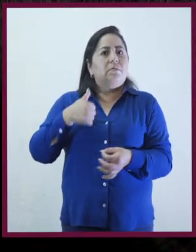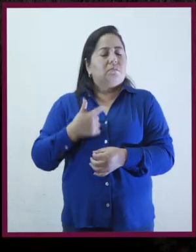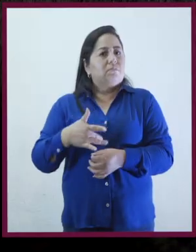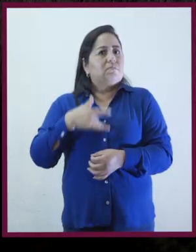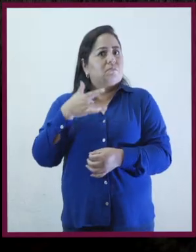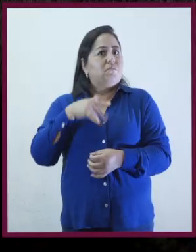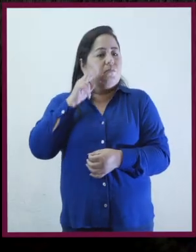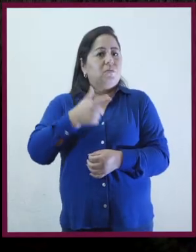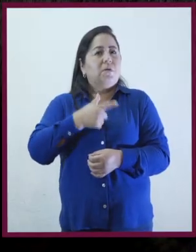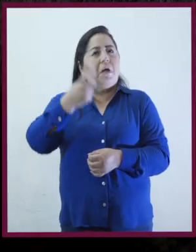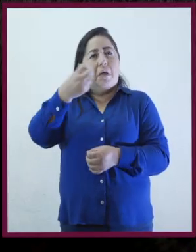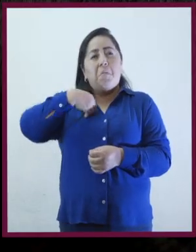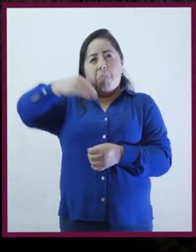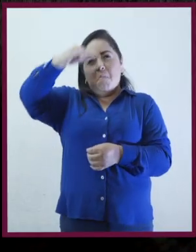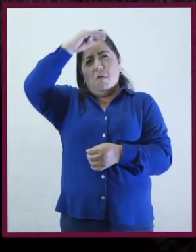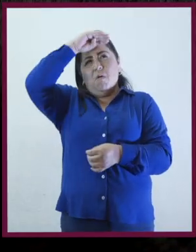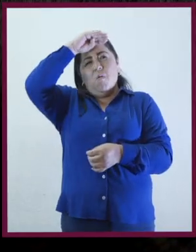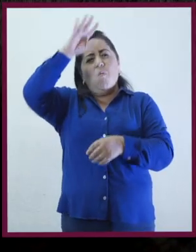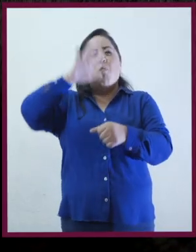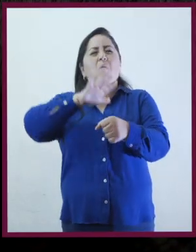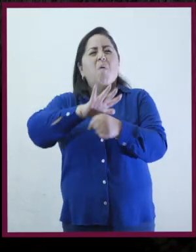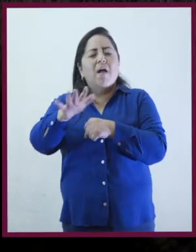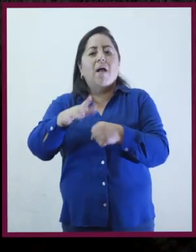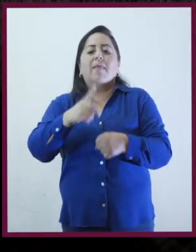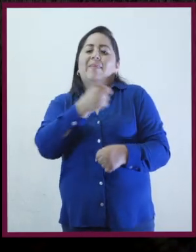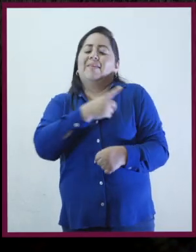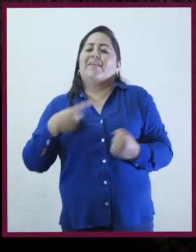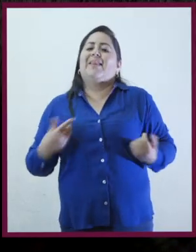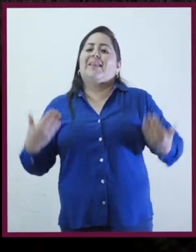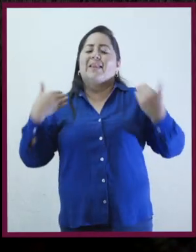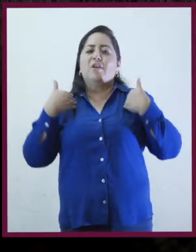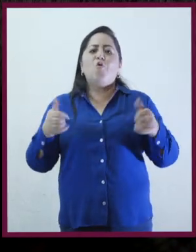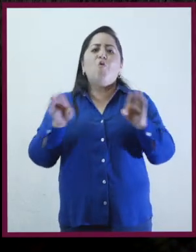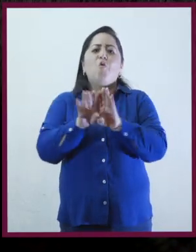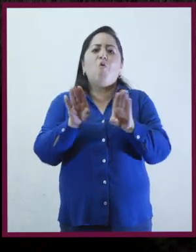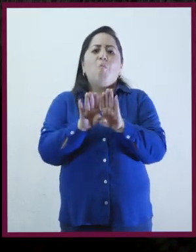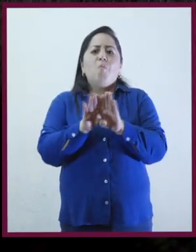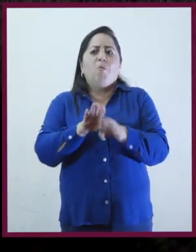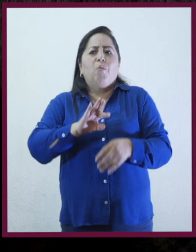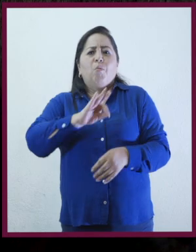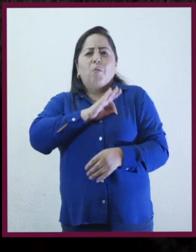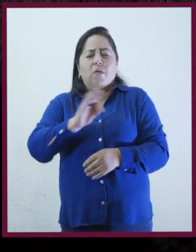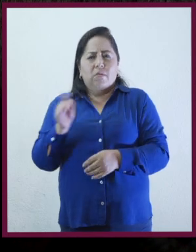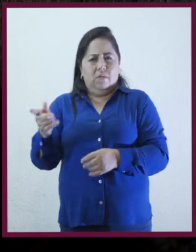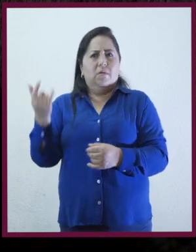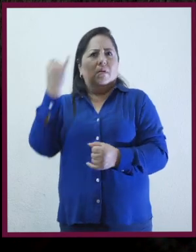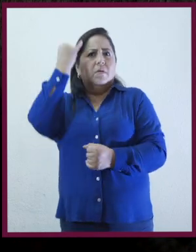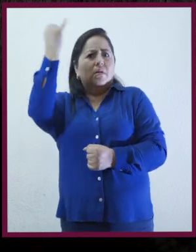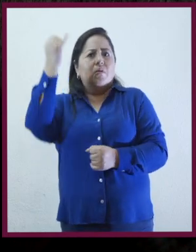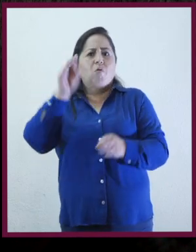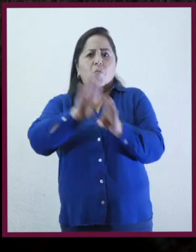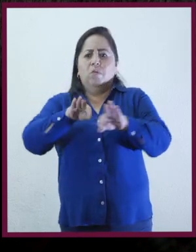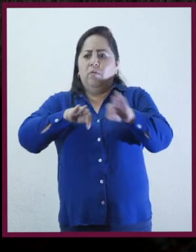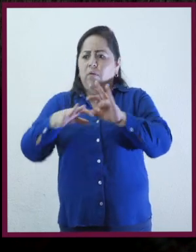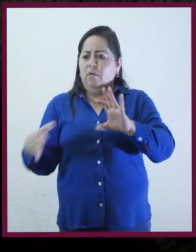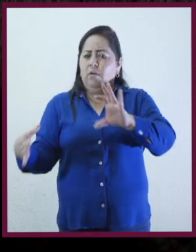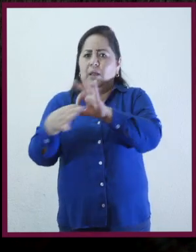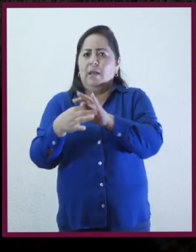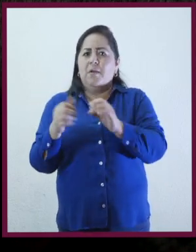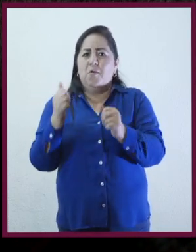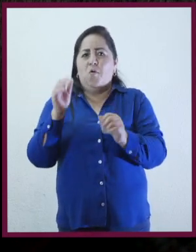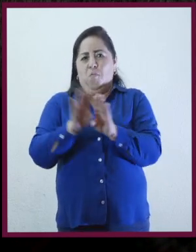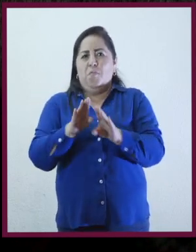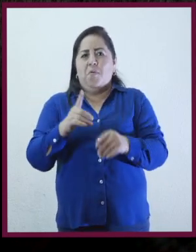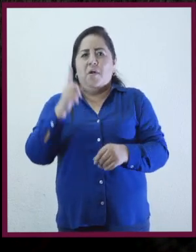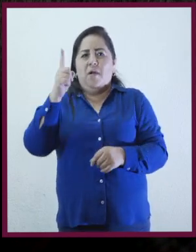que pensé que había que hacer era tratar de entender cómo se les había podido ocurrir que colaborar con este